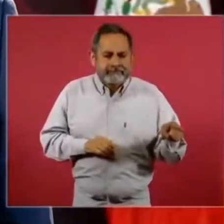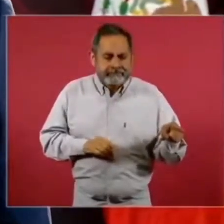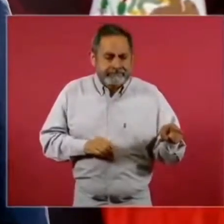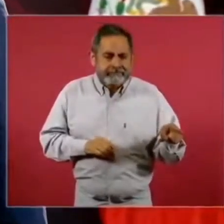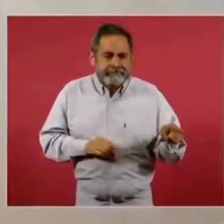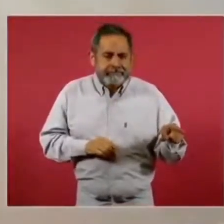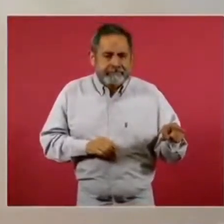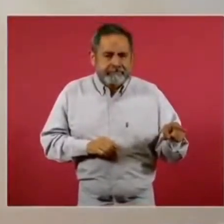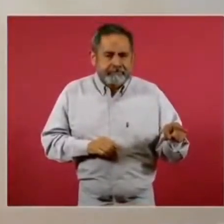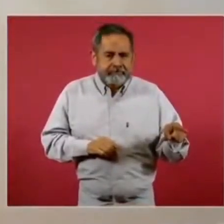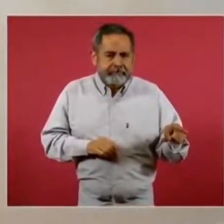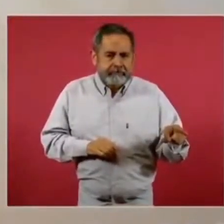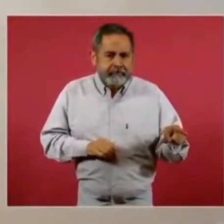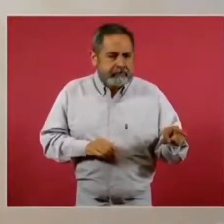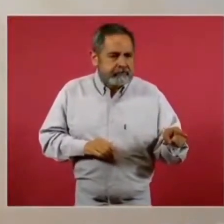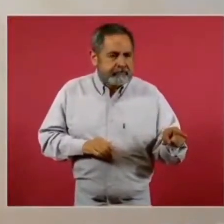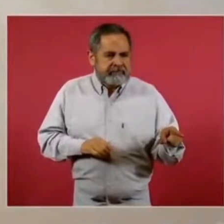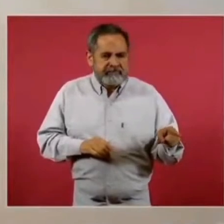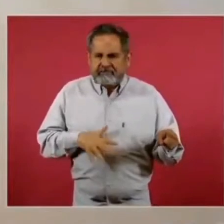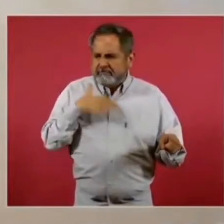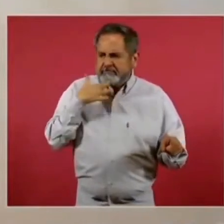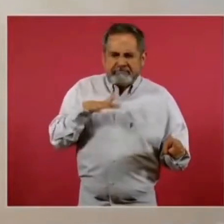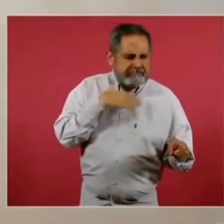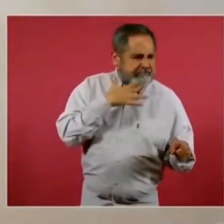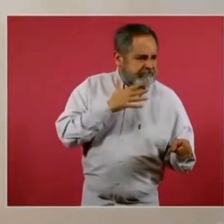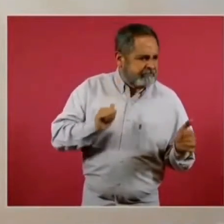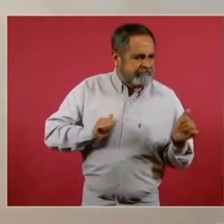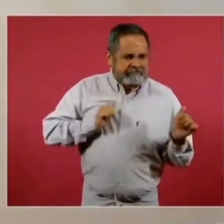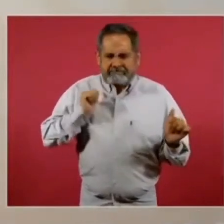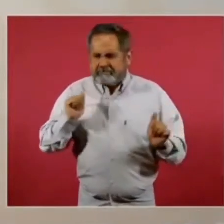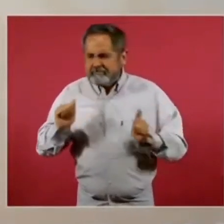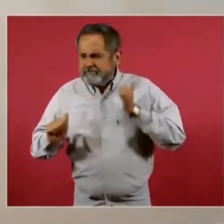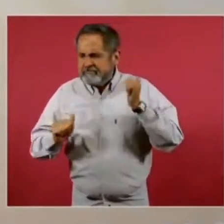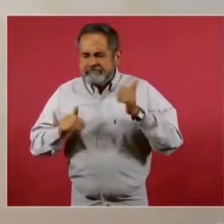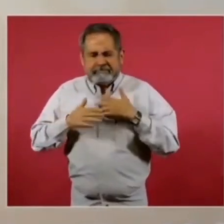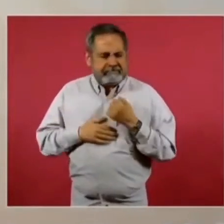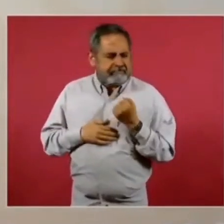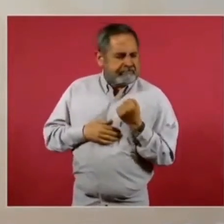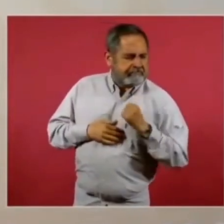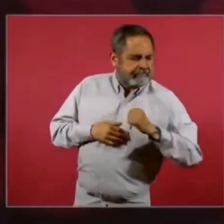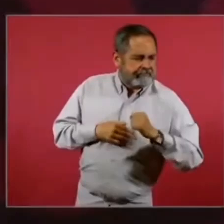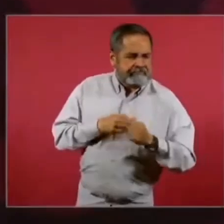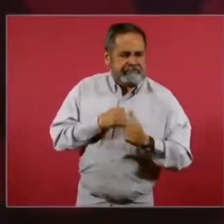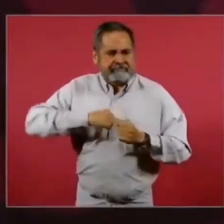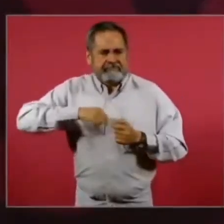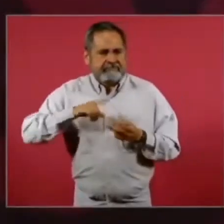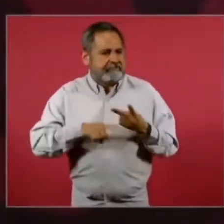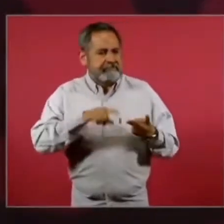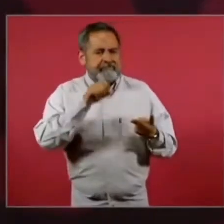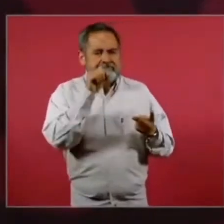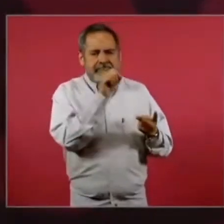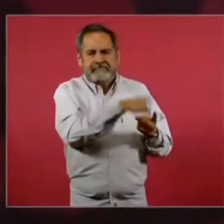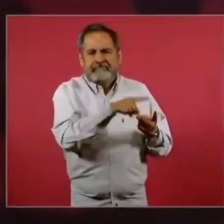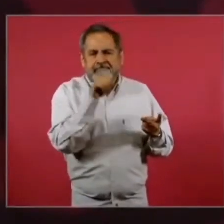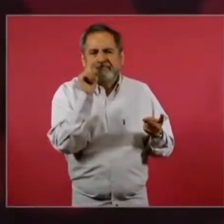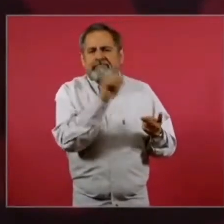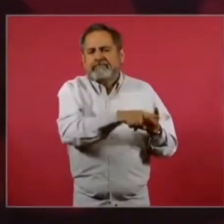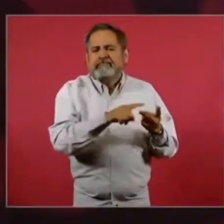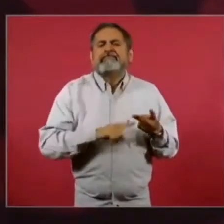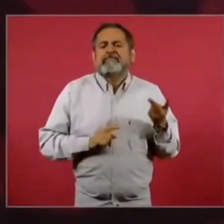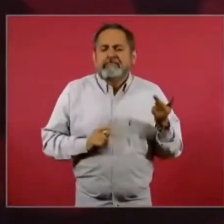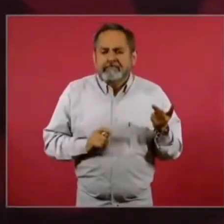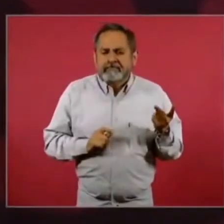eh beneficios por mantener una eh